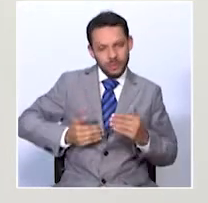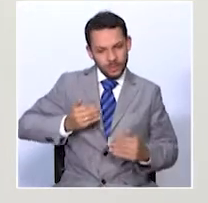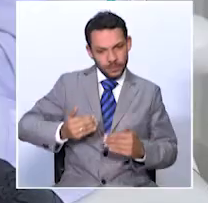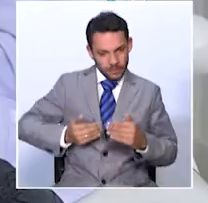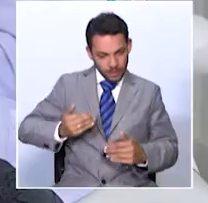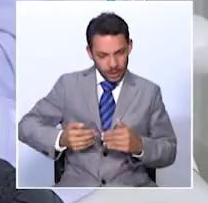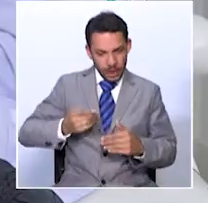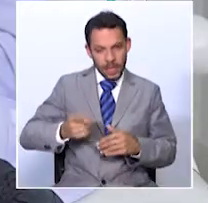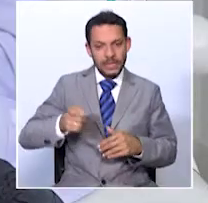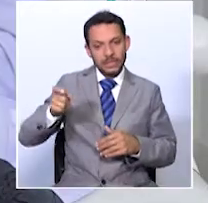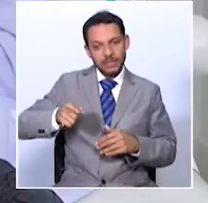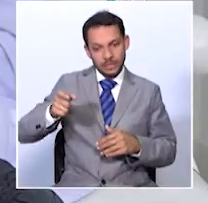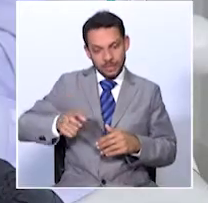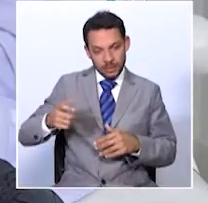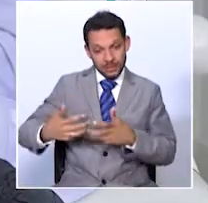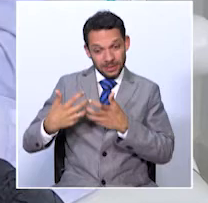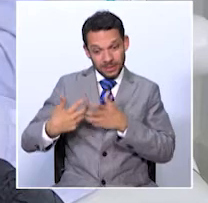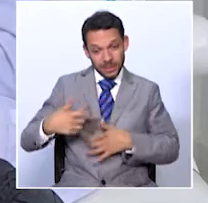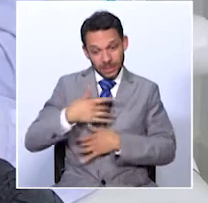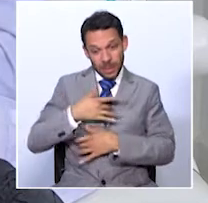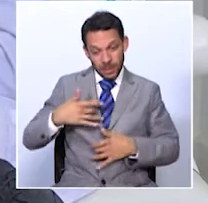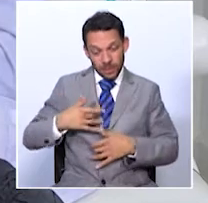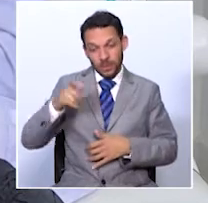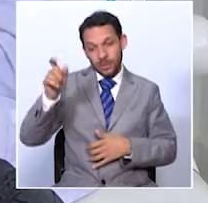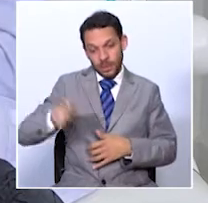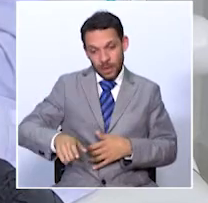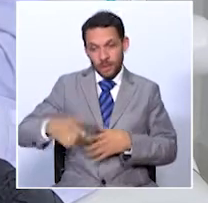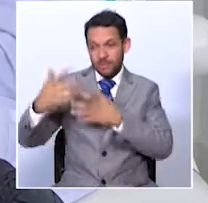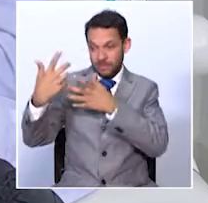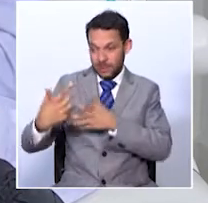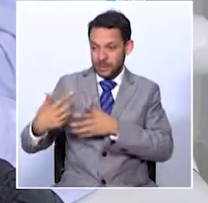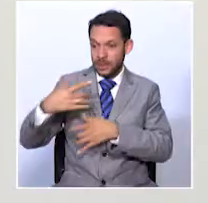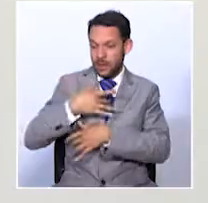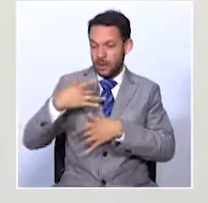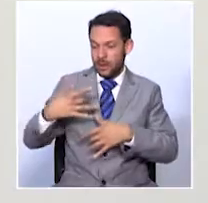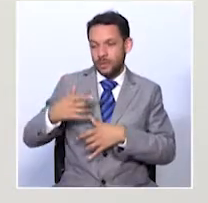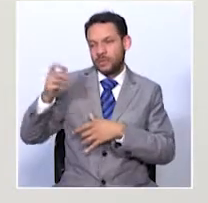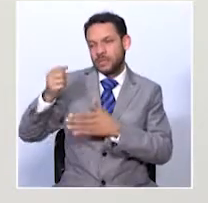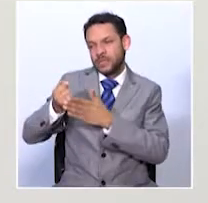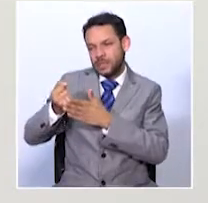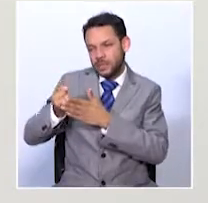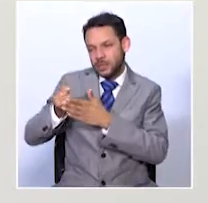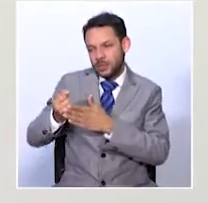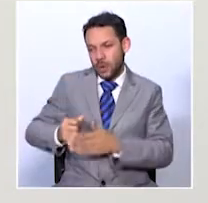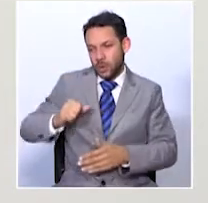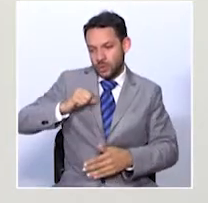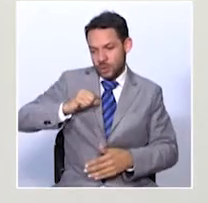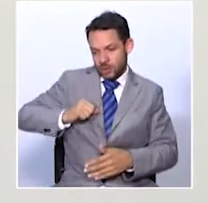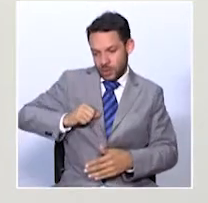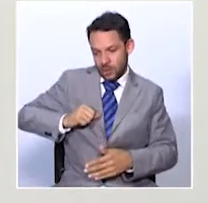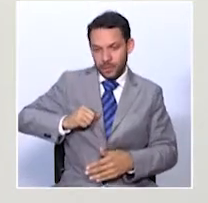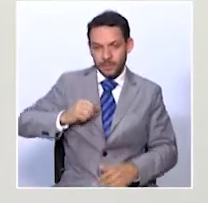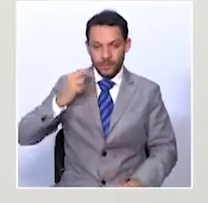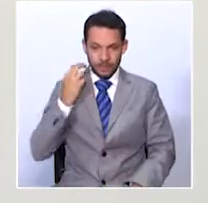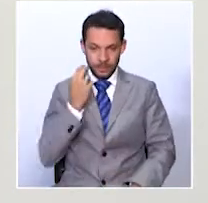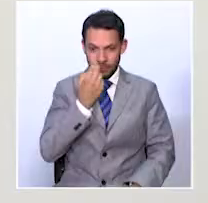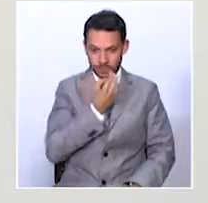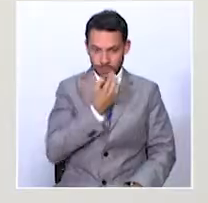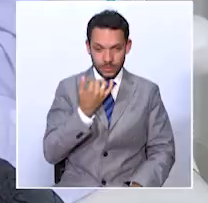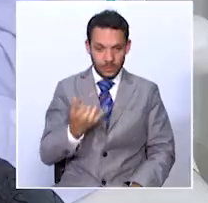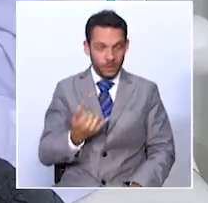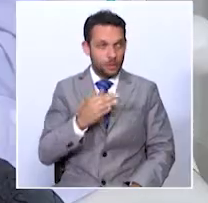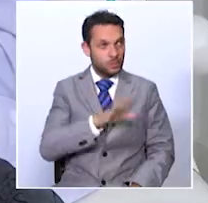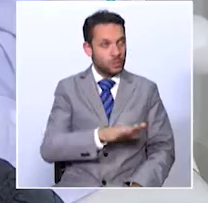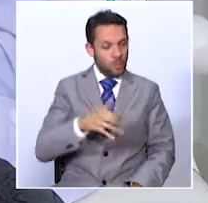POS? O sea, se operan por el CISBEN, por la EPS que tengan, se operan en el hospital infantil. Hice un estudio de la macromastia en